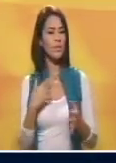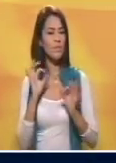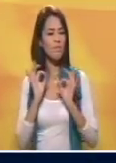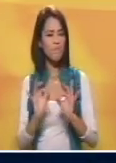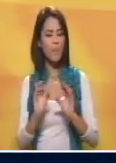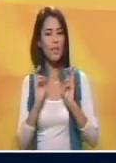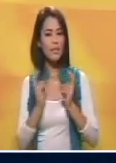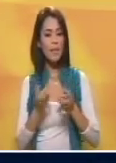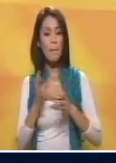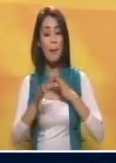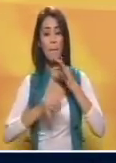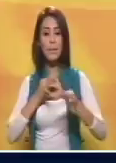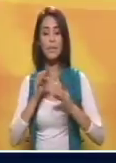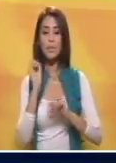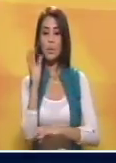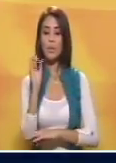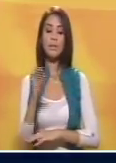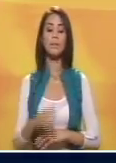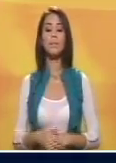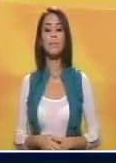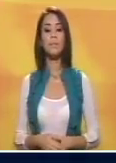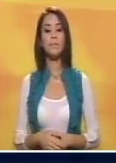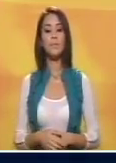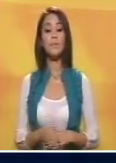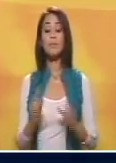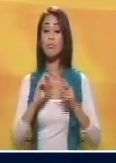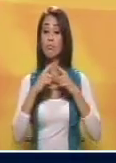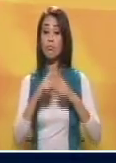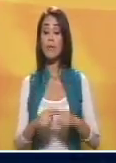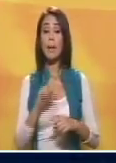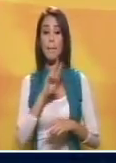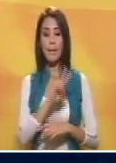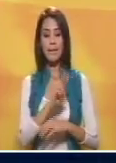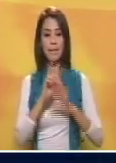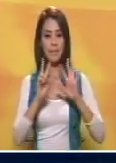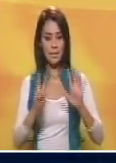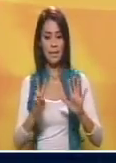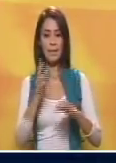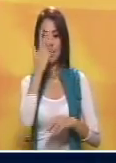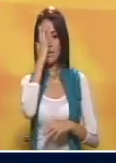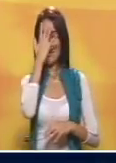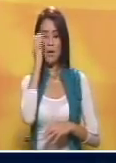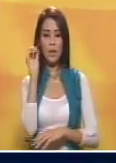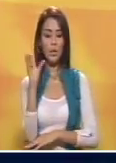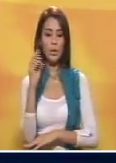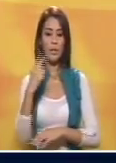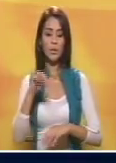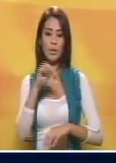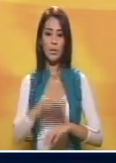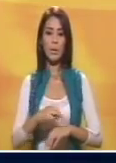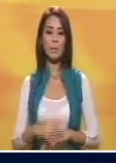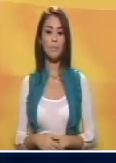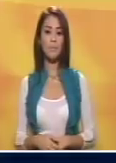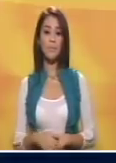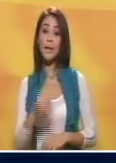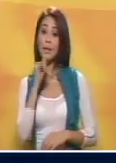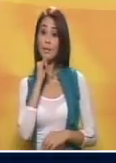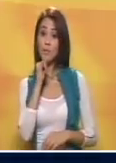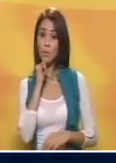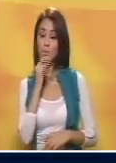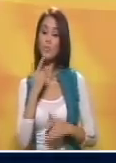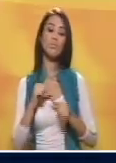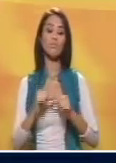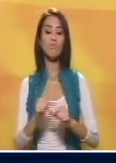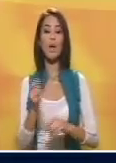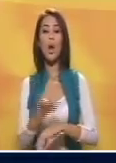punto durante el discurso de rendición de cuentas que pronunciará el 27 de febrero desde el Congreso Nacional. De igual forma, la entidad insta